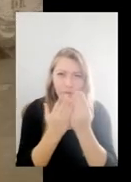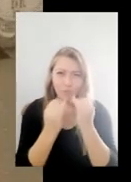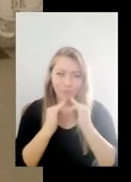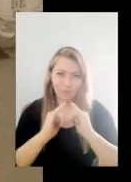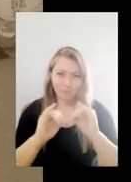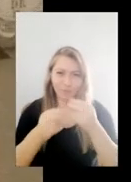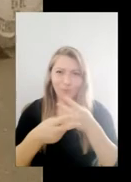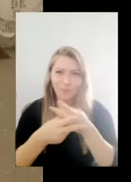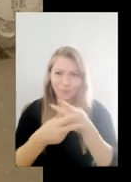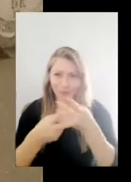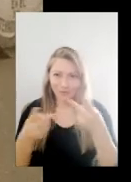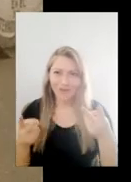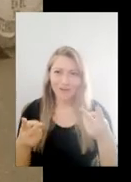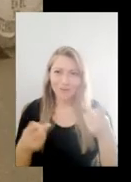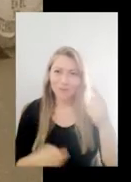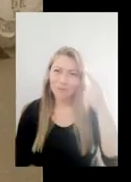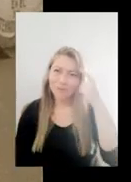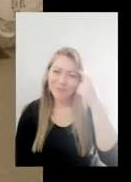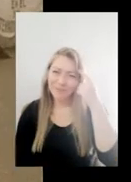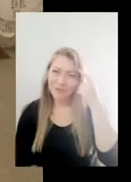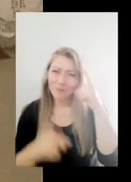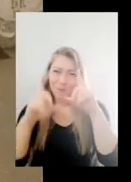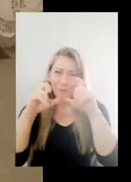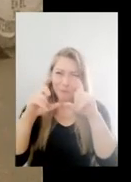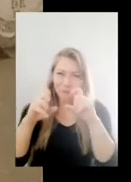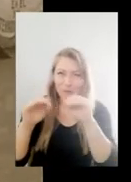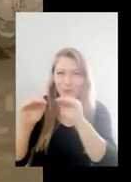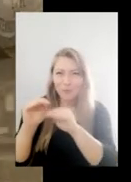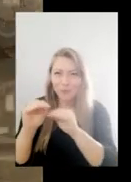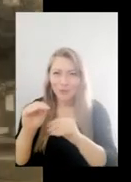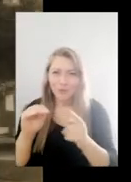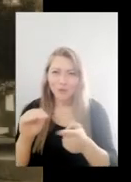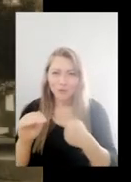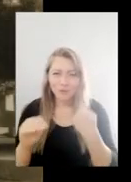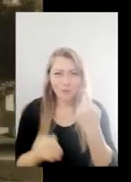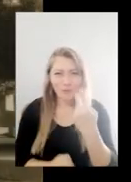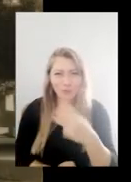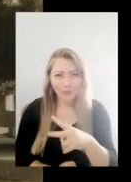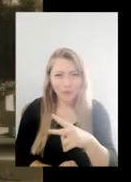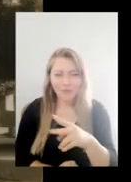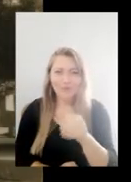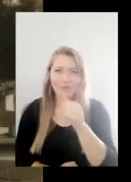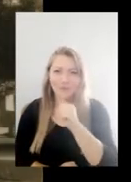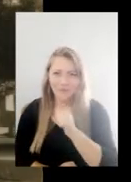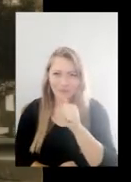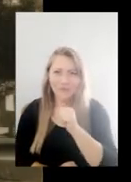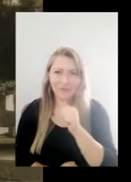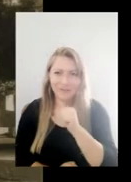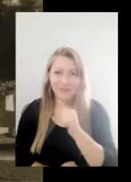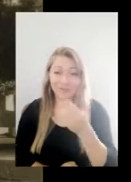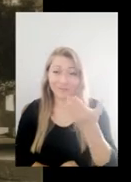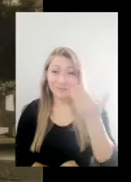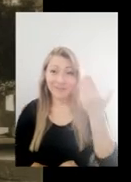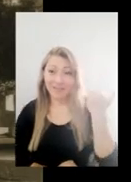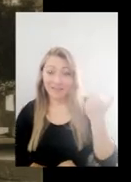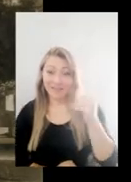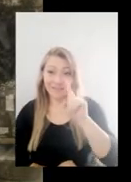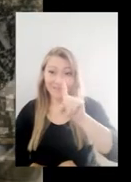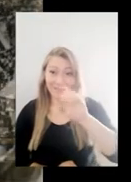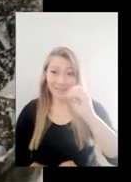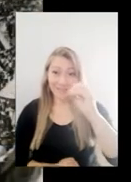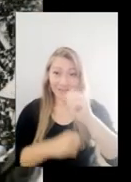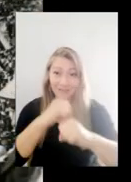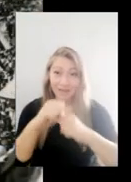todo cualquier tema patrimonial. Junto con eso, pensamos también que necesitábamos tener un archivo